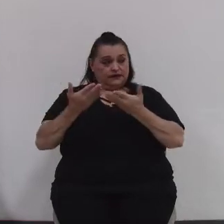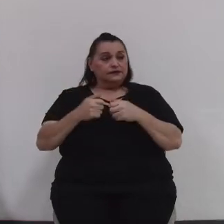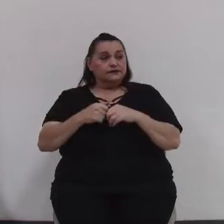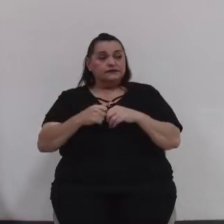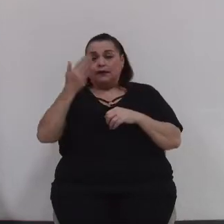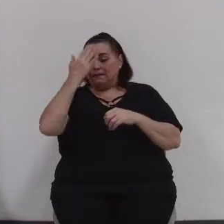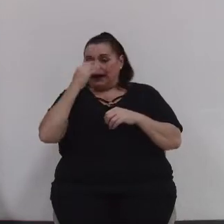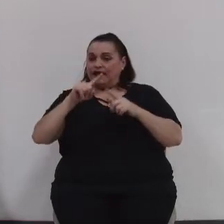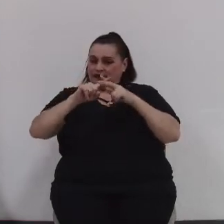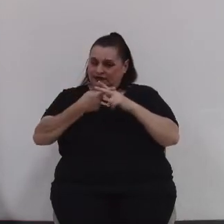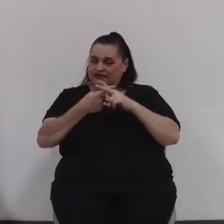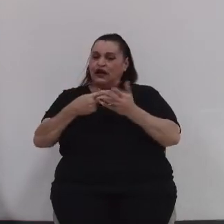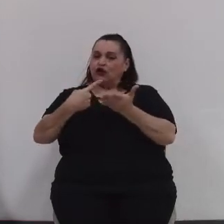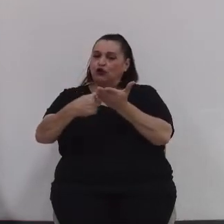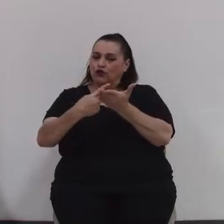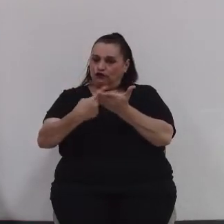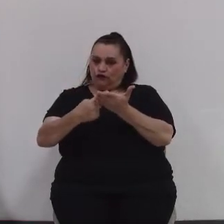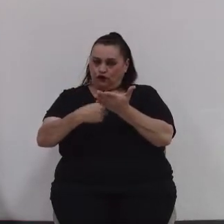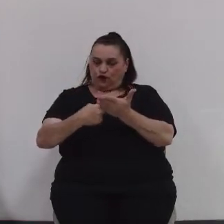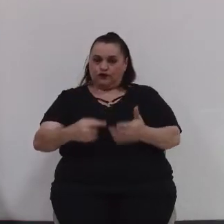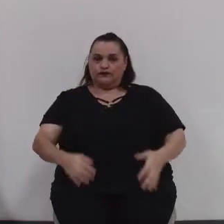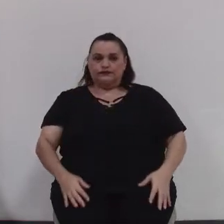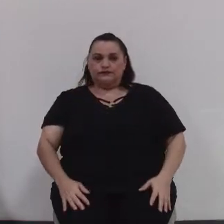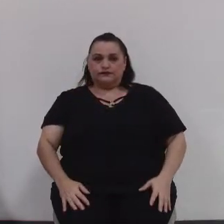iniciar con el foro.